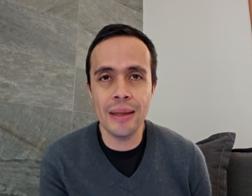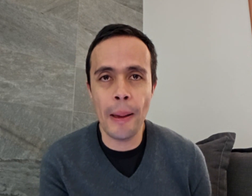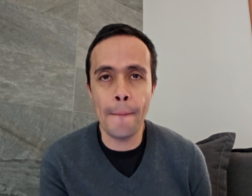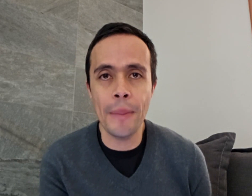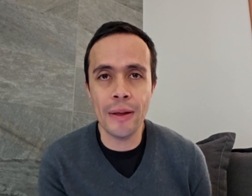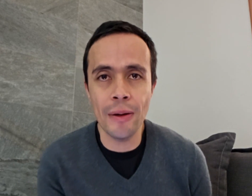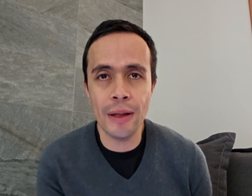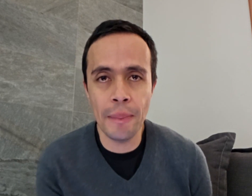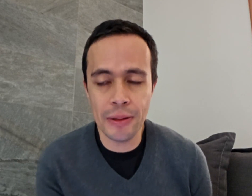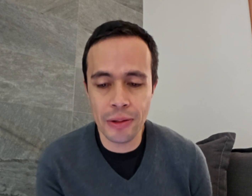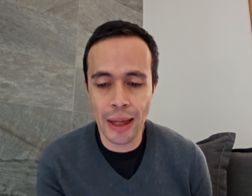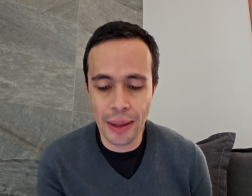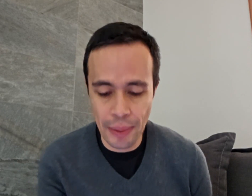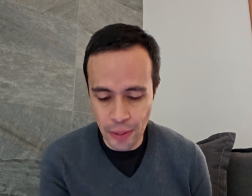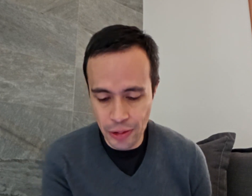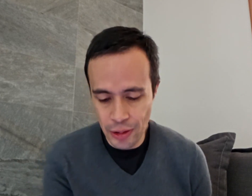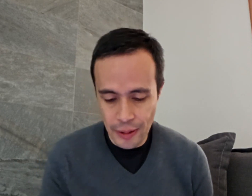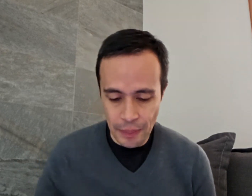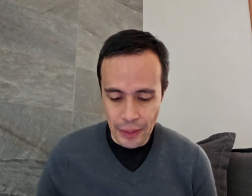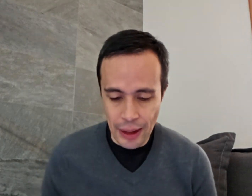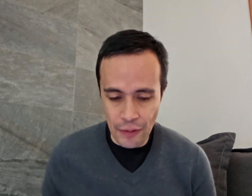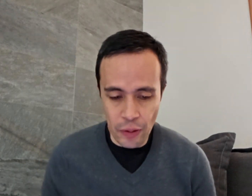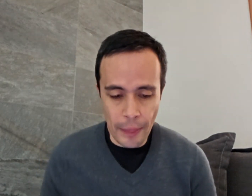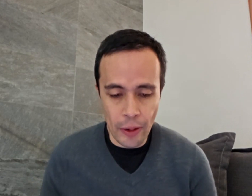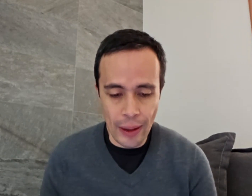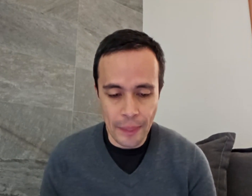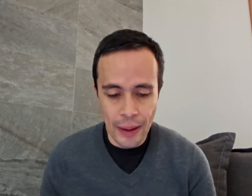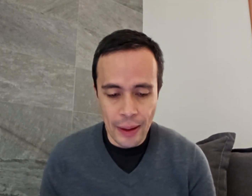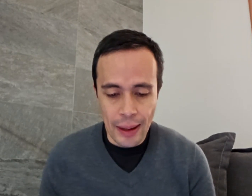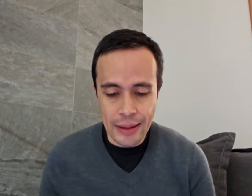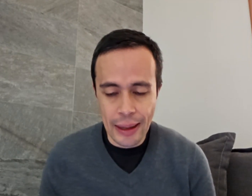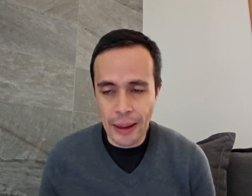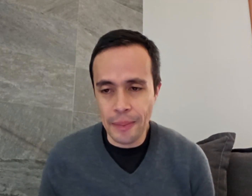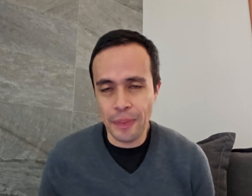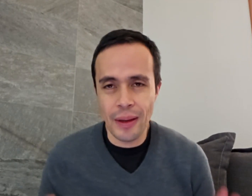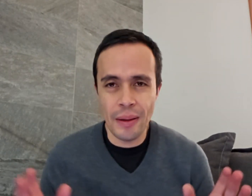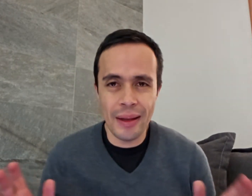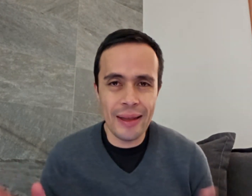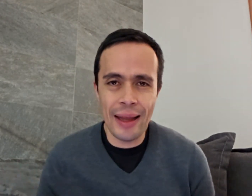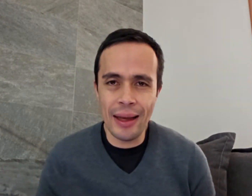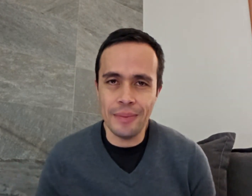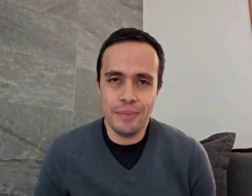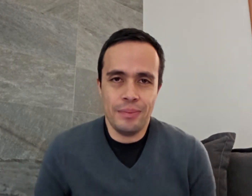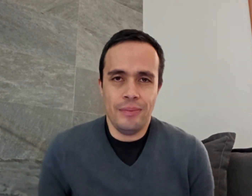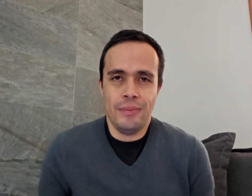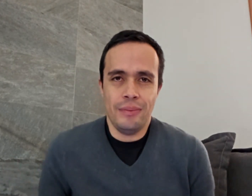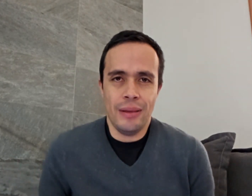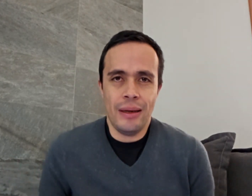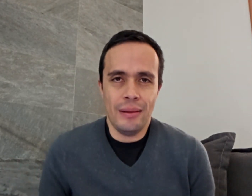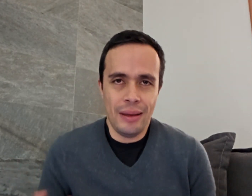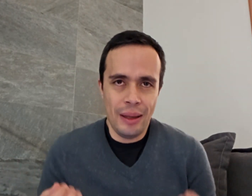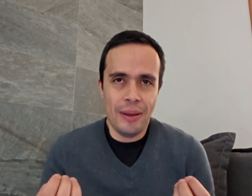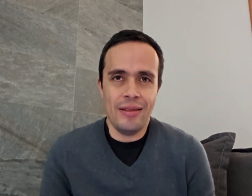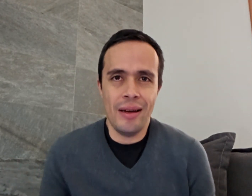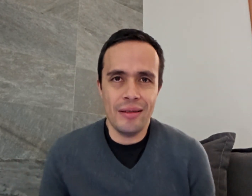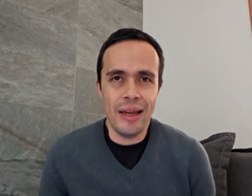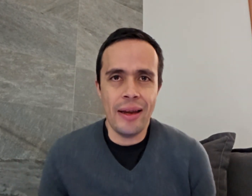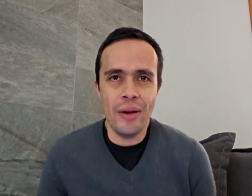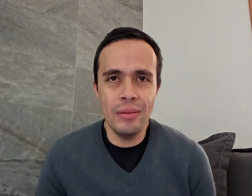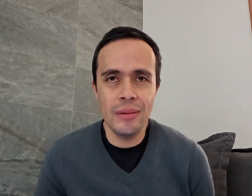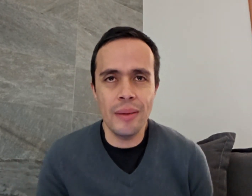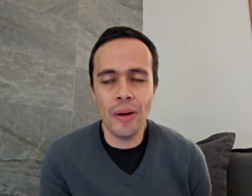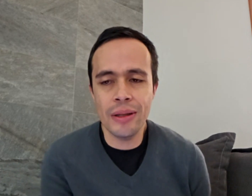pagar ese billón de pesos que debemos del Fobaproa. Así que, de entrada, debe de